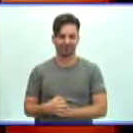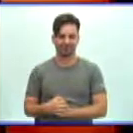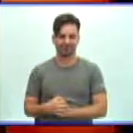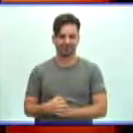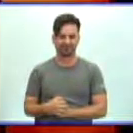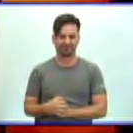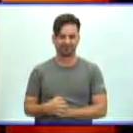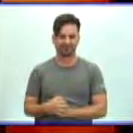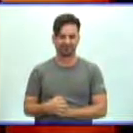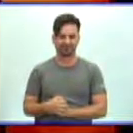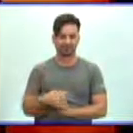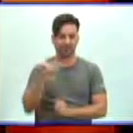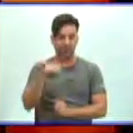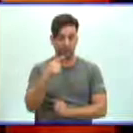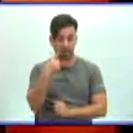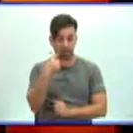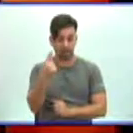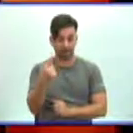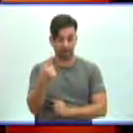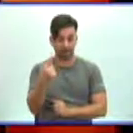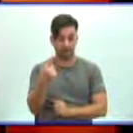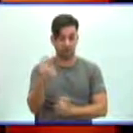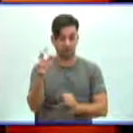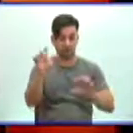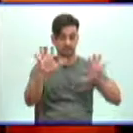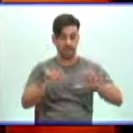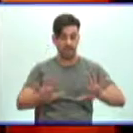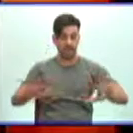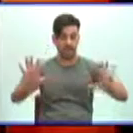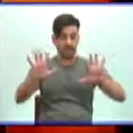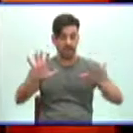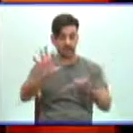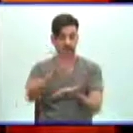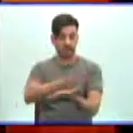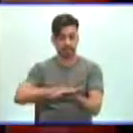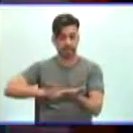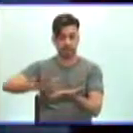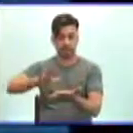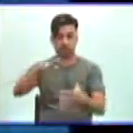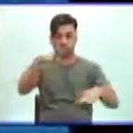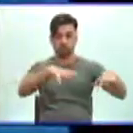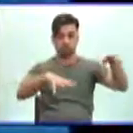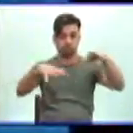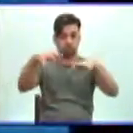qué sucede en estas regiones cuando la precipitación es abundante.